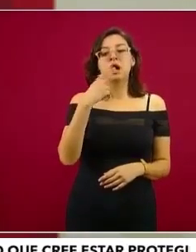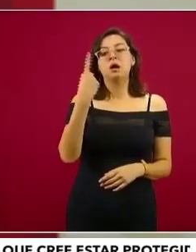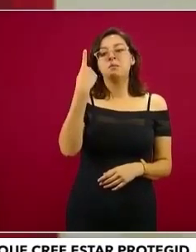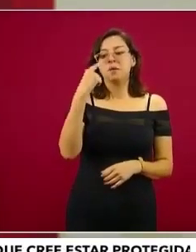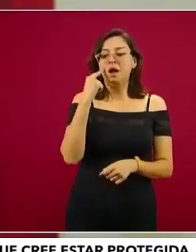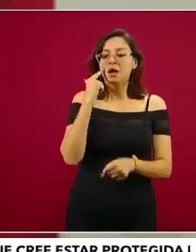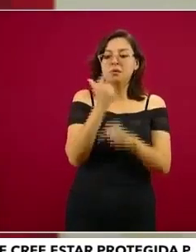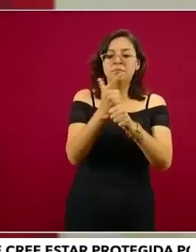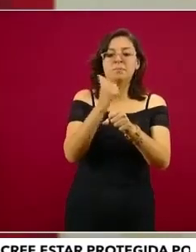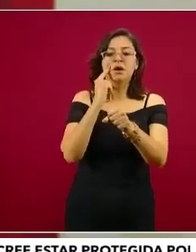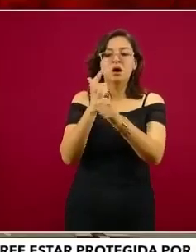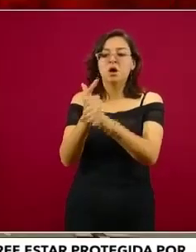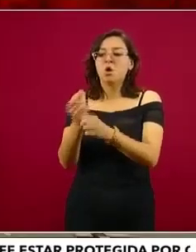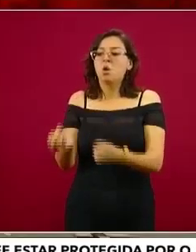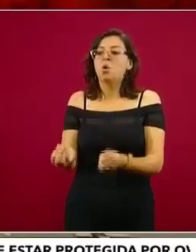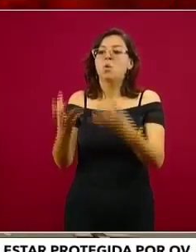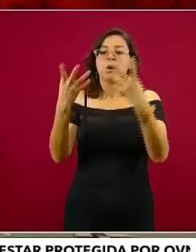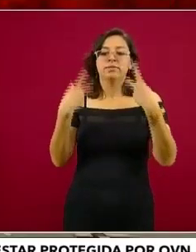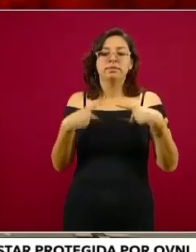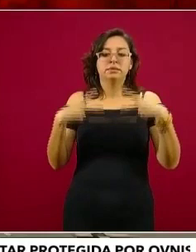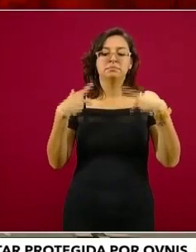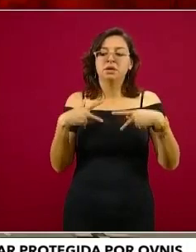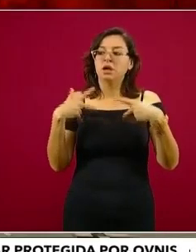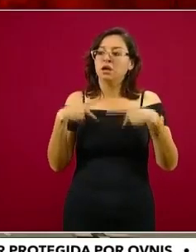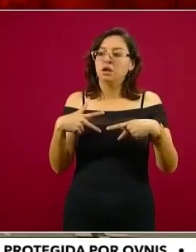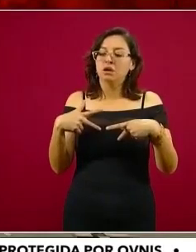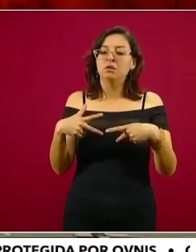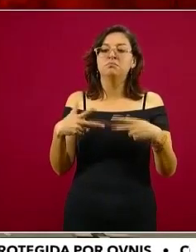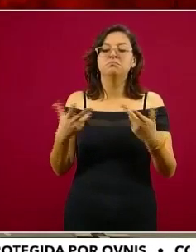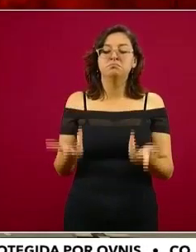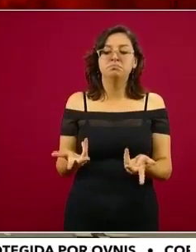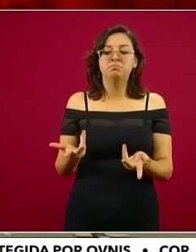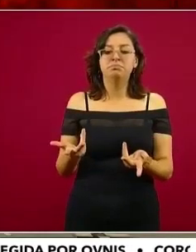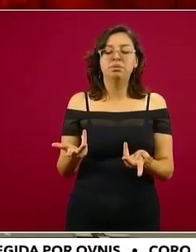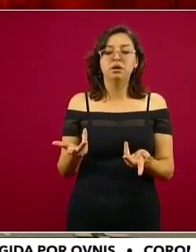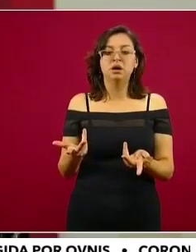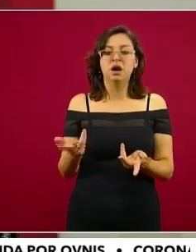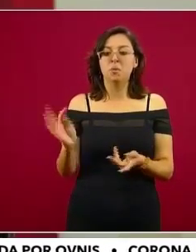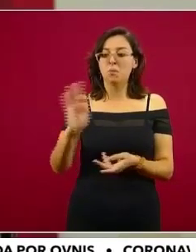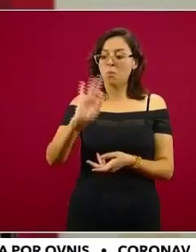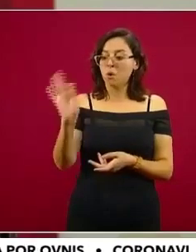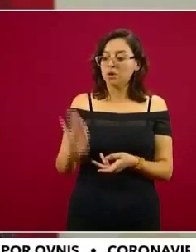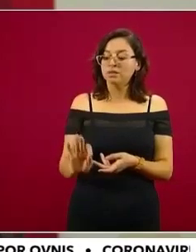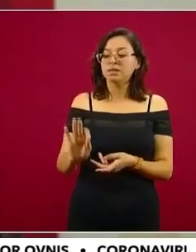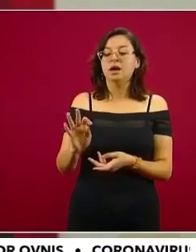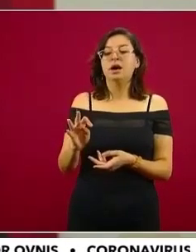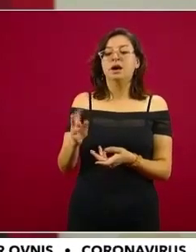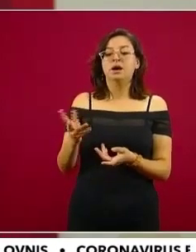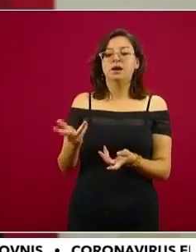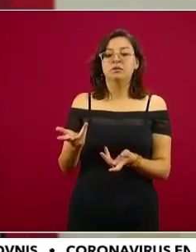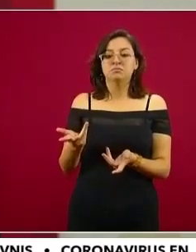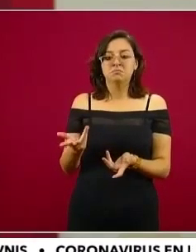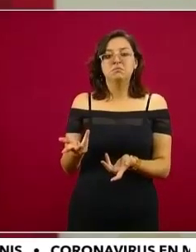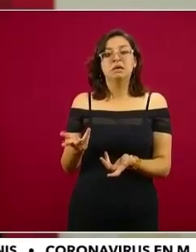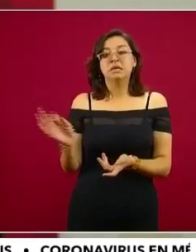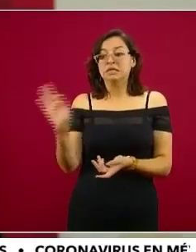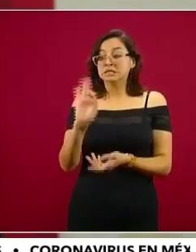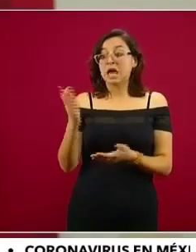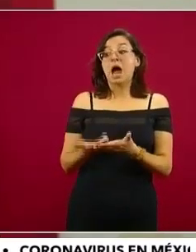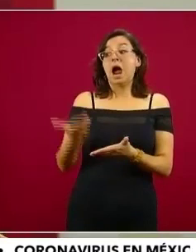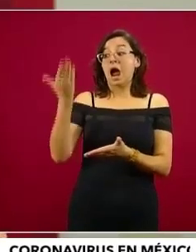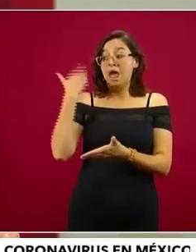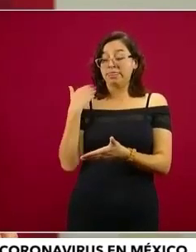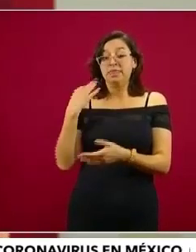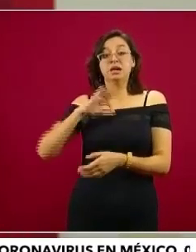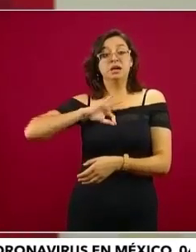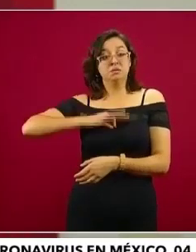reconocer cuántas personas de la población, o más exactamente qué porcentaje de la población pudo haber tenido la infección